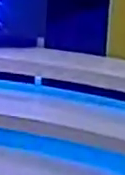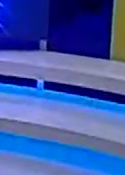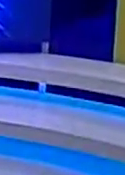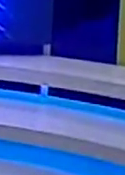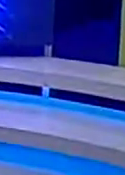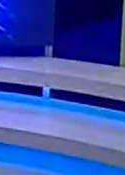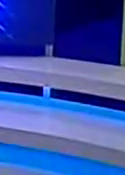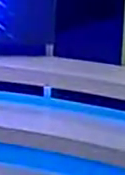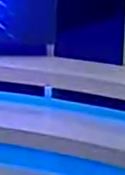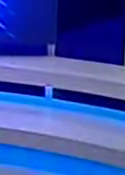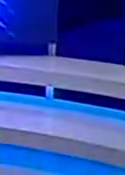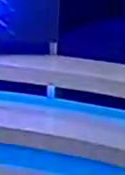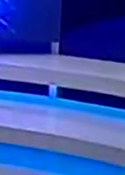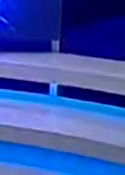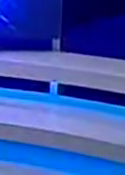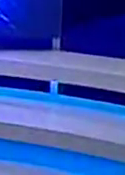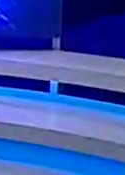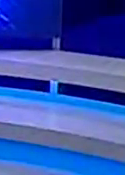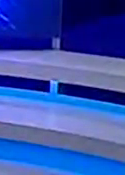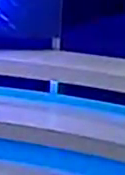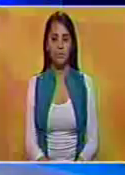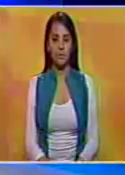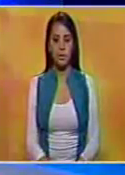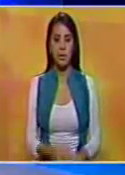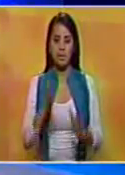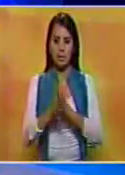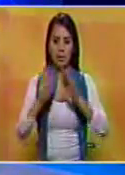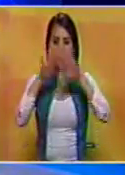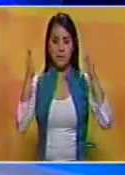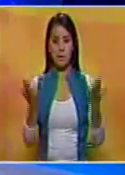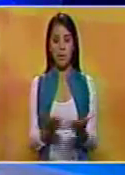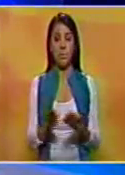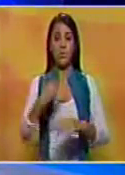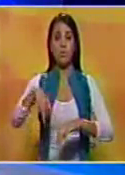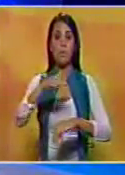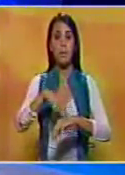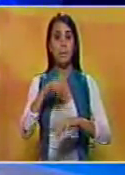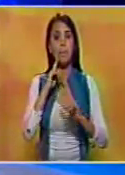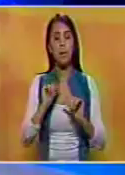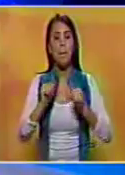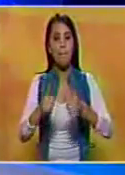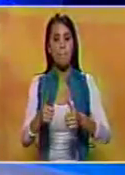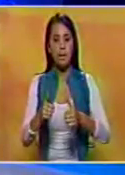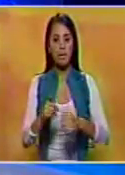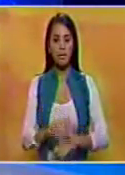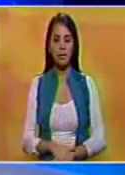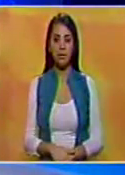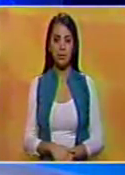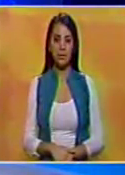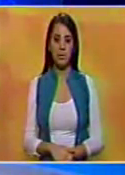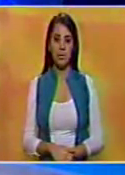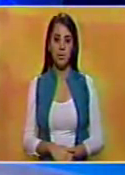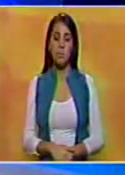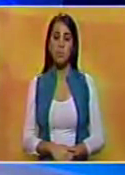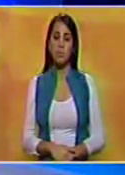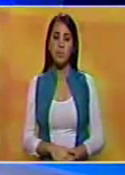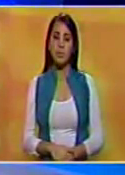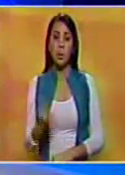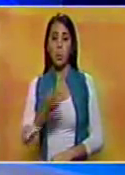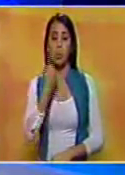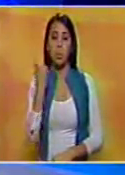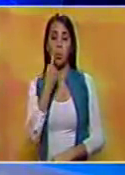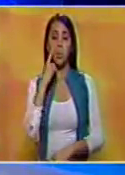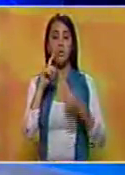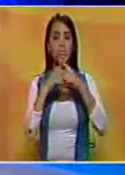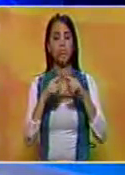Iniciamos nuestro recorrido por lo que pasa en el mundo. Así es, lo hacemos en Filipinas, que se prepara ante la llegada del tifón de Margot de categoría